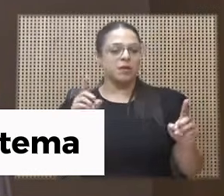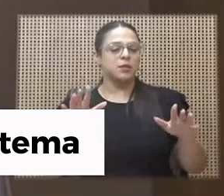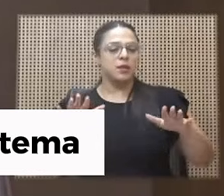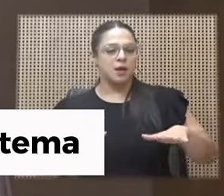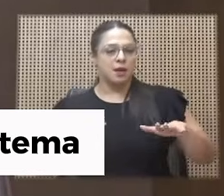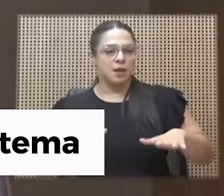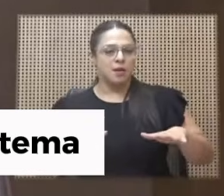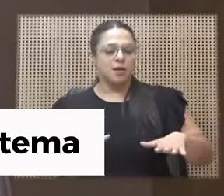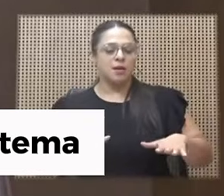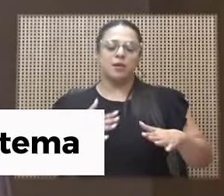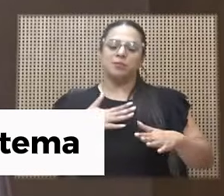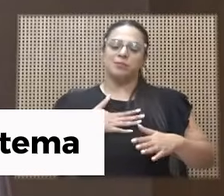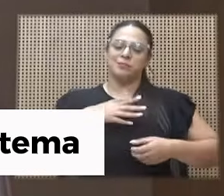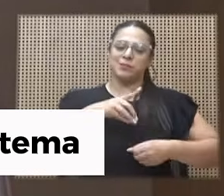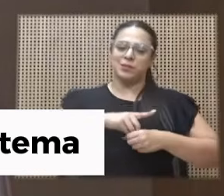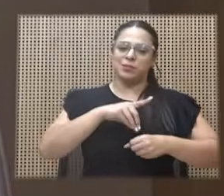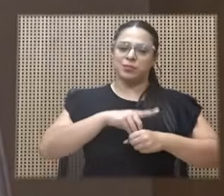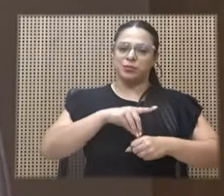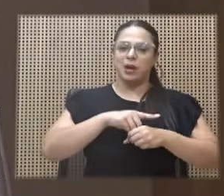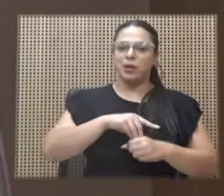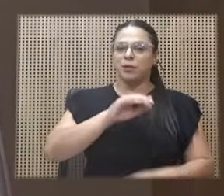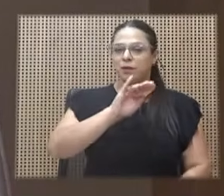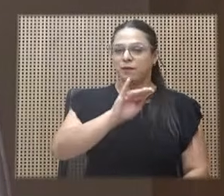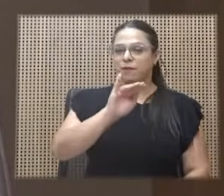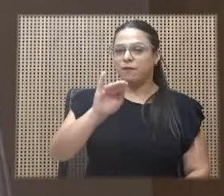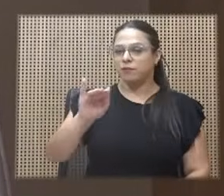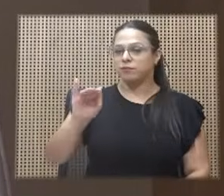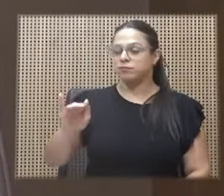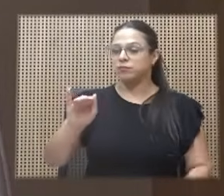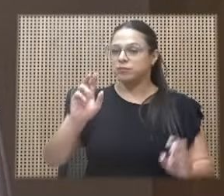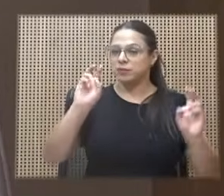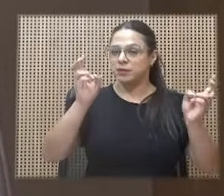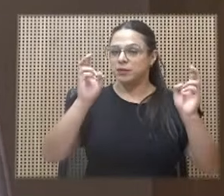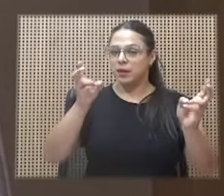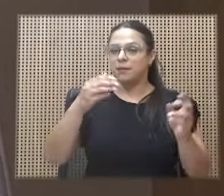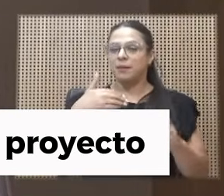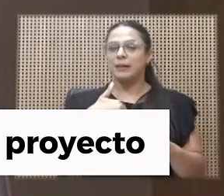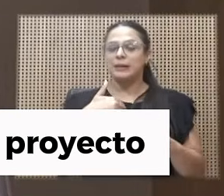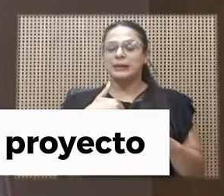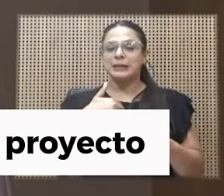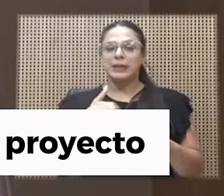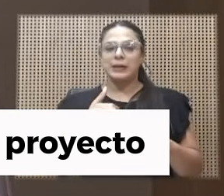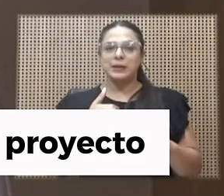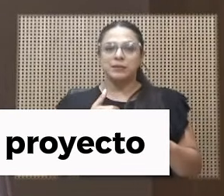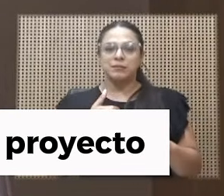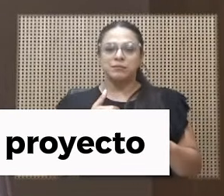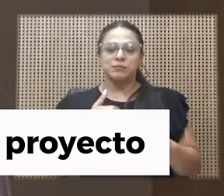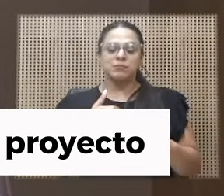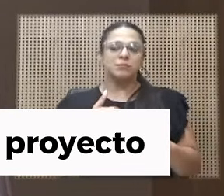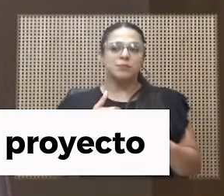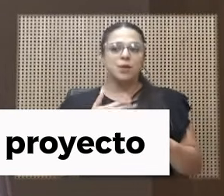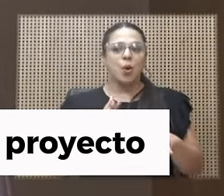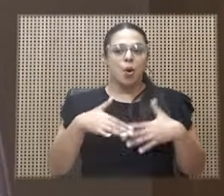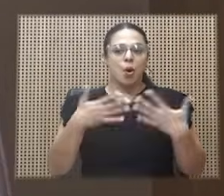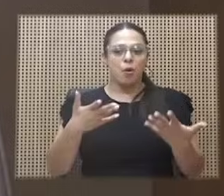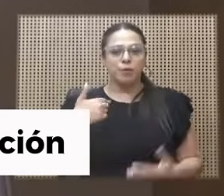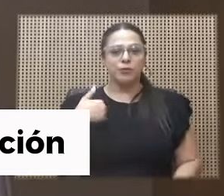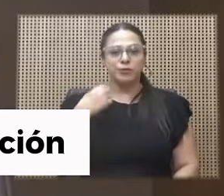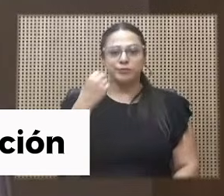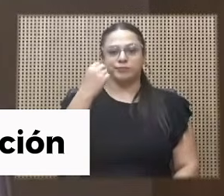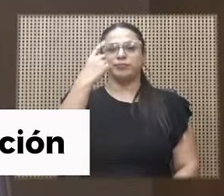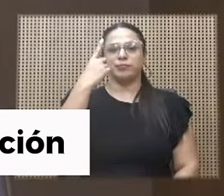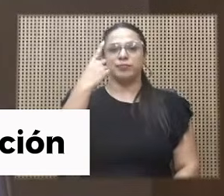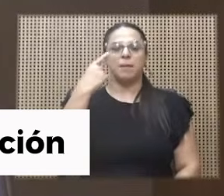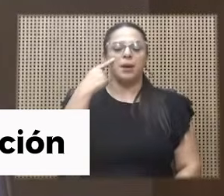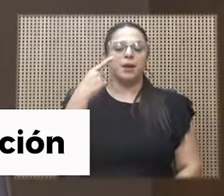un legislador que advirtió este tema, señaló su oposición y señaló cómo creo que se puede interpretar este proyecto para